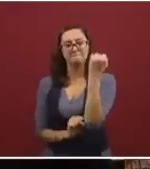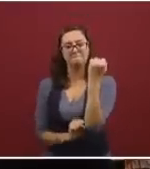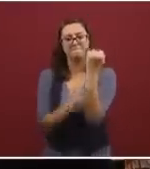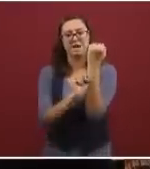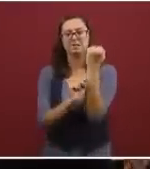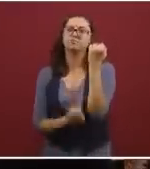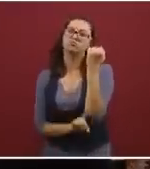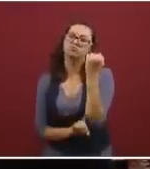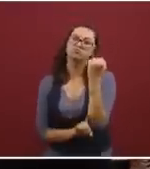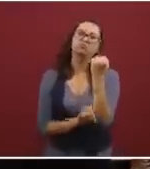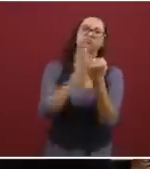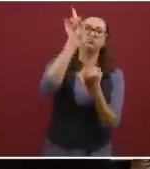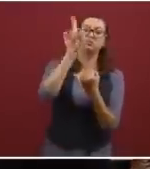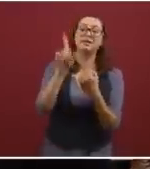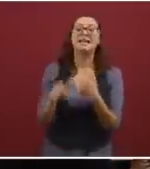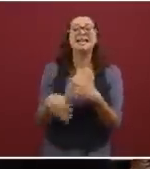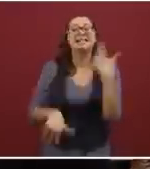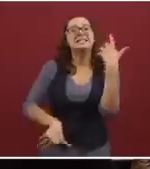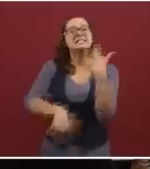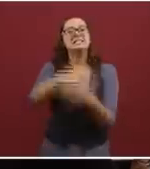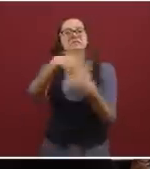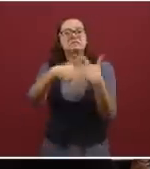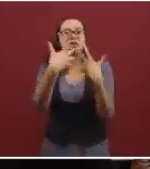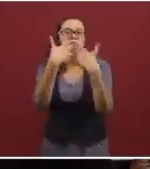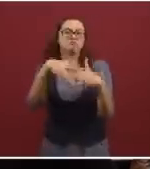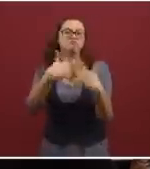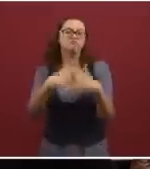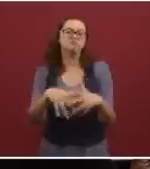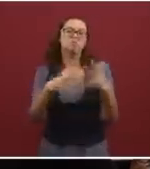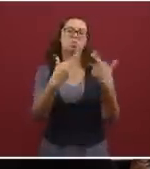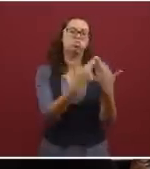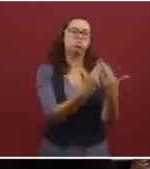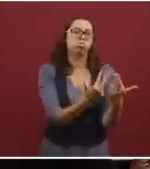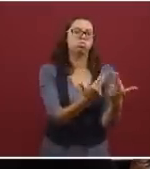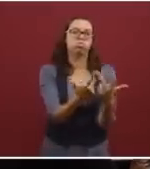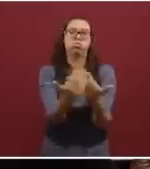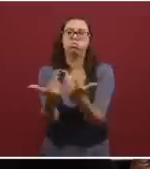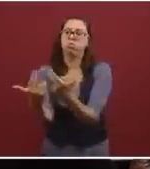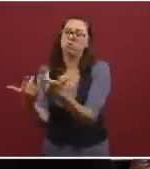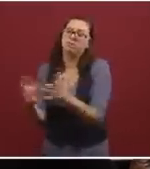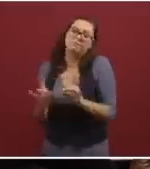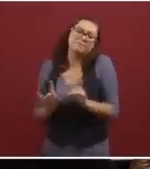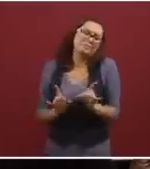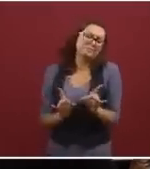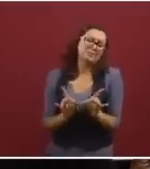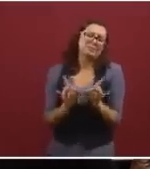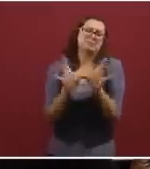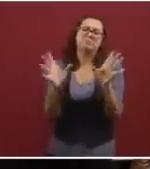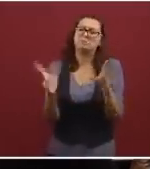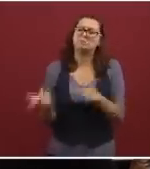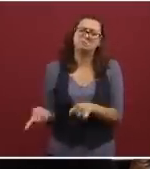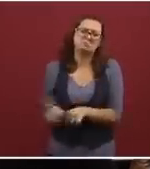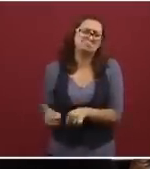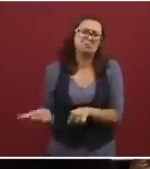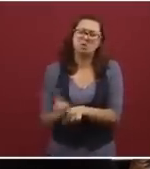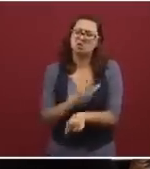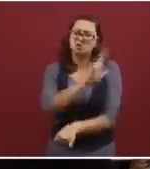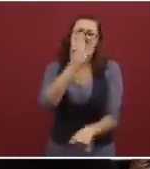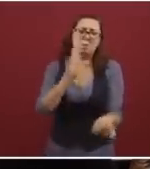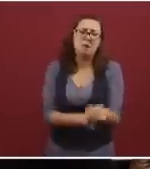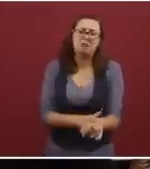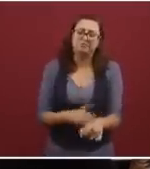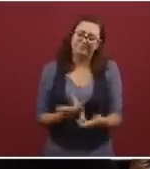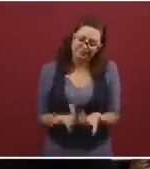un turbogenerador de energía eléctrica. Entonces, se nos concentró, fueron situaciones del día a día. Sin